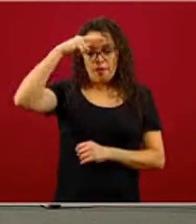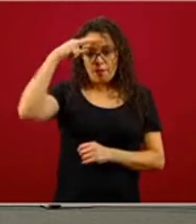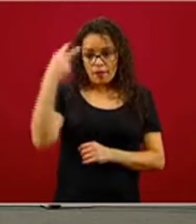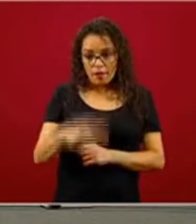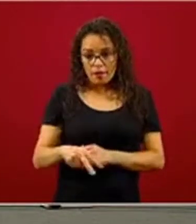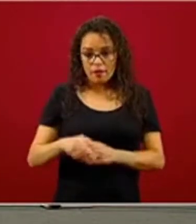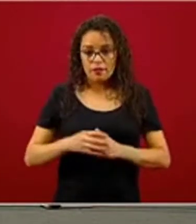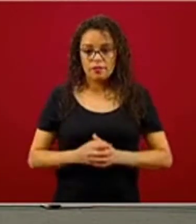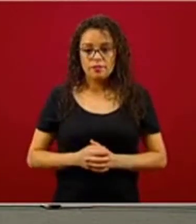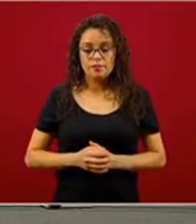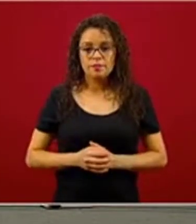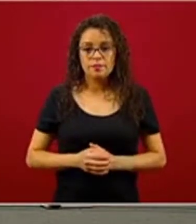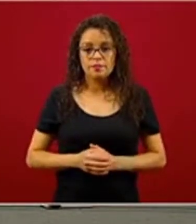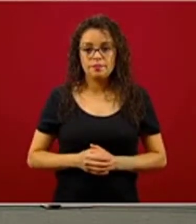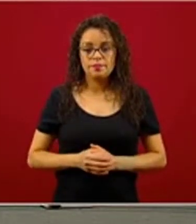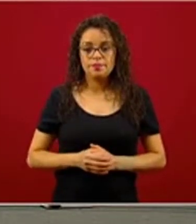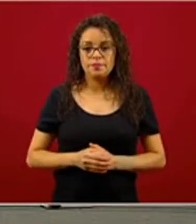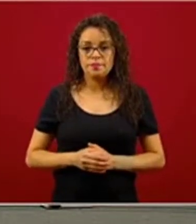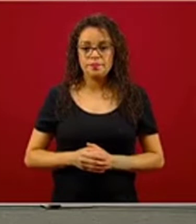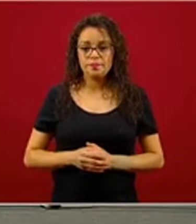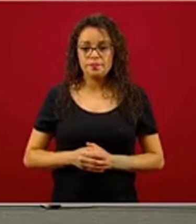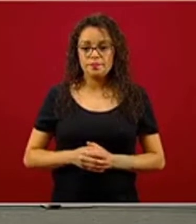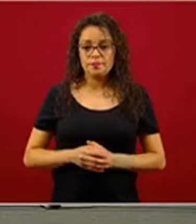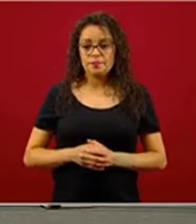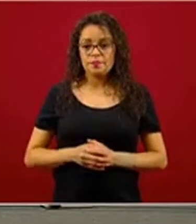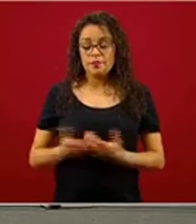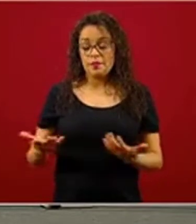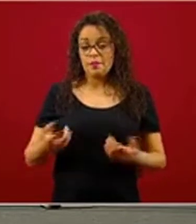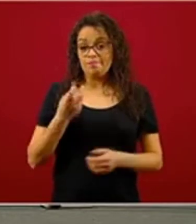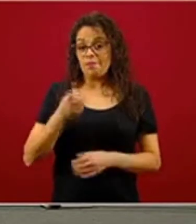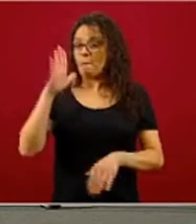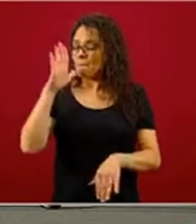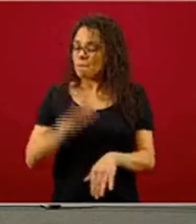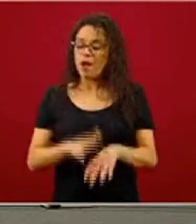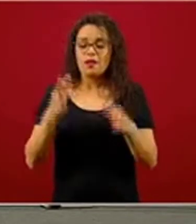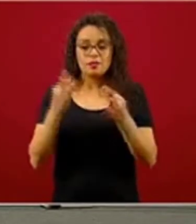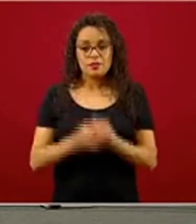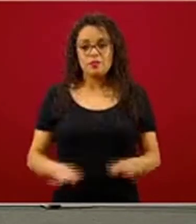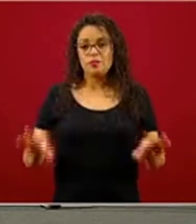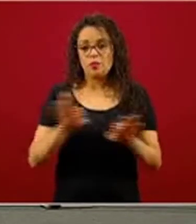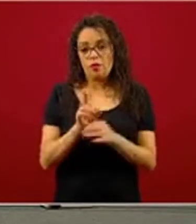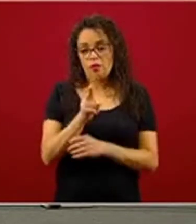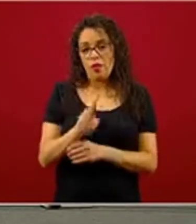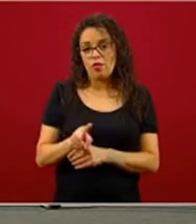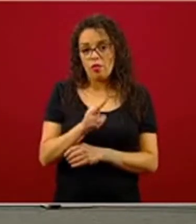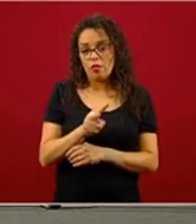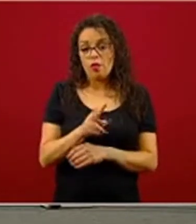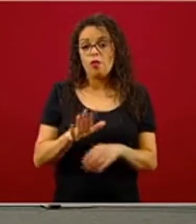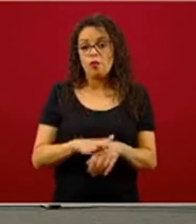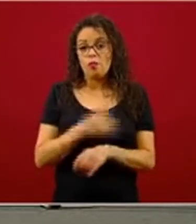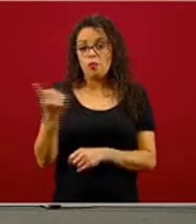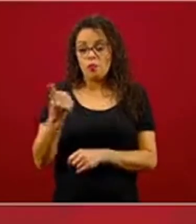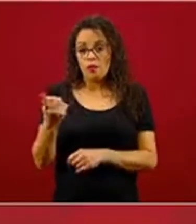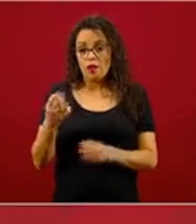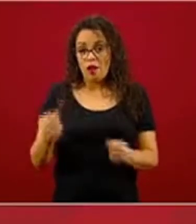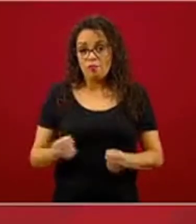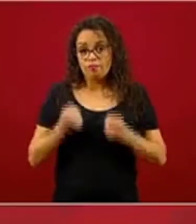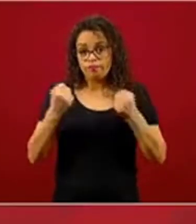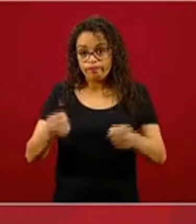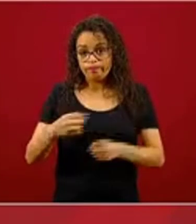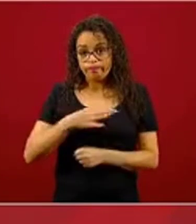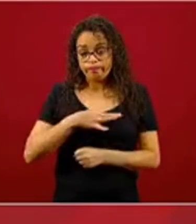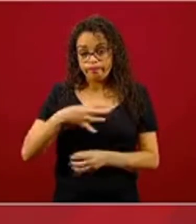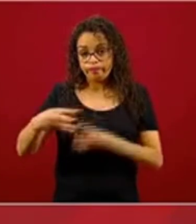zona conurbada en el Estado de México, es aún más importante dado que la intensidad de la transmisión de esta epidemia es mayor